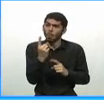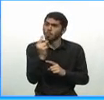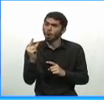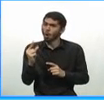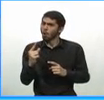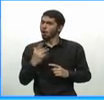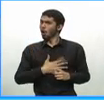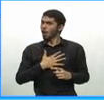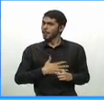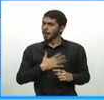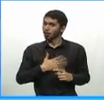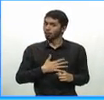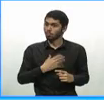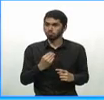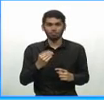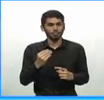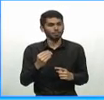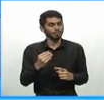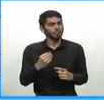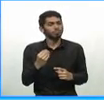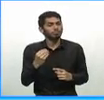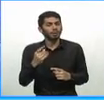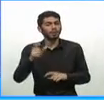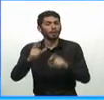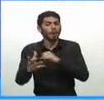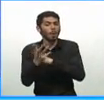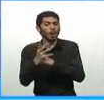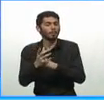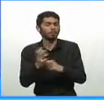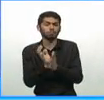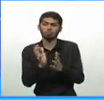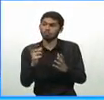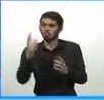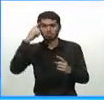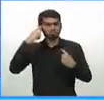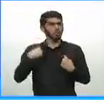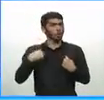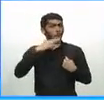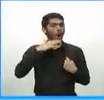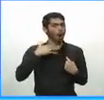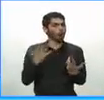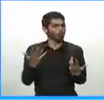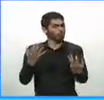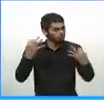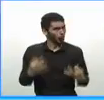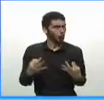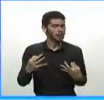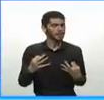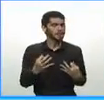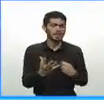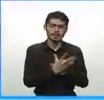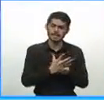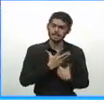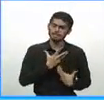saben que soy hincha de boca no pero me cargan demasiado y y no gusta nada Yo quiero un equipo que ataque